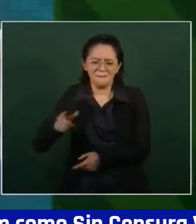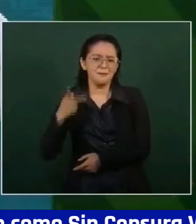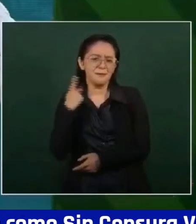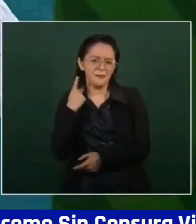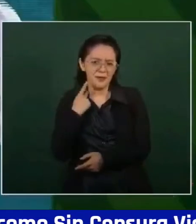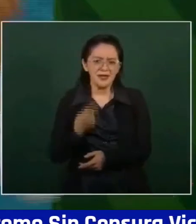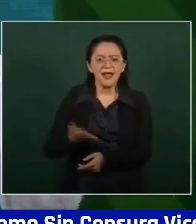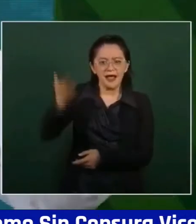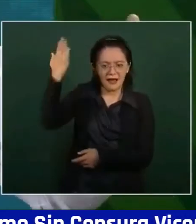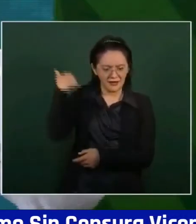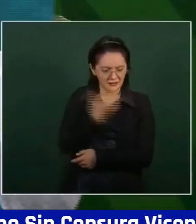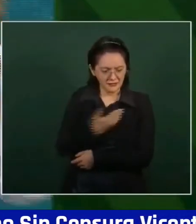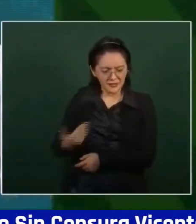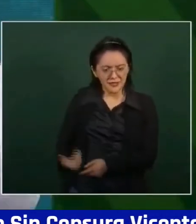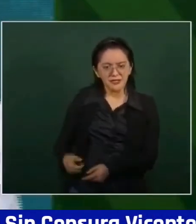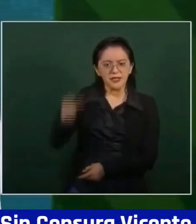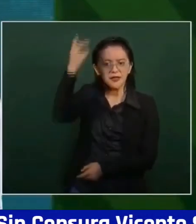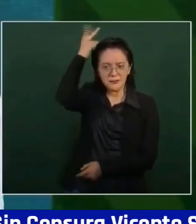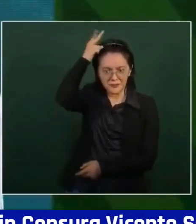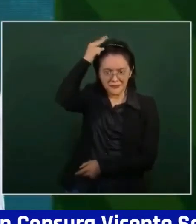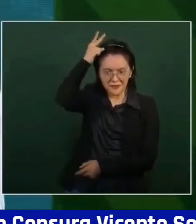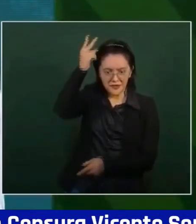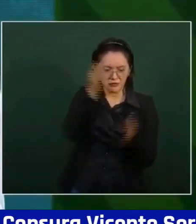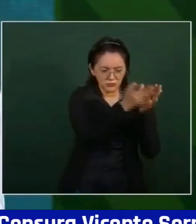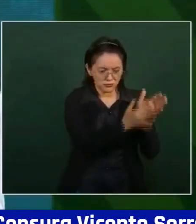durante el periodo porfirista.